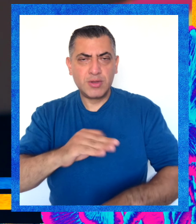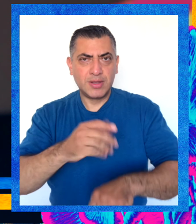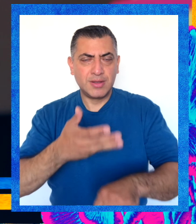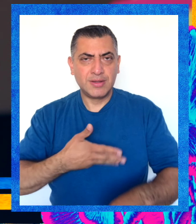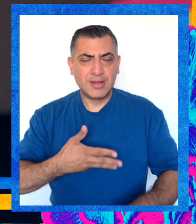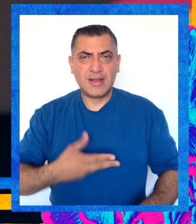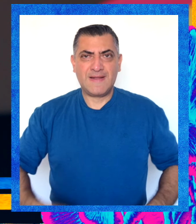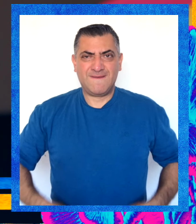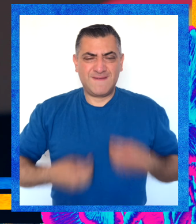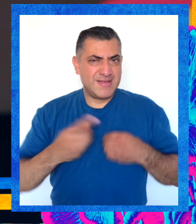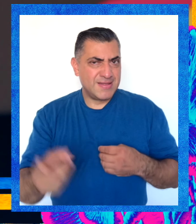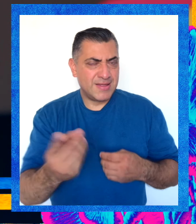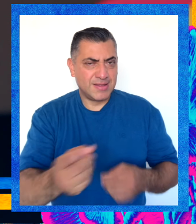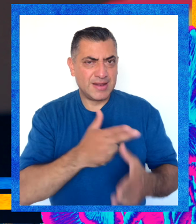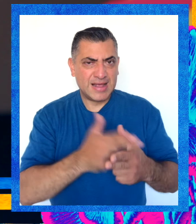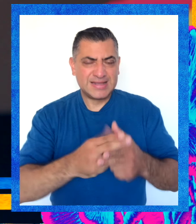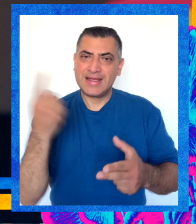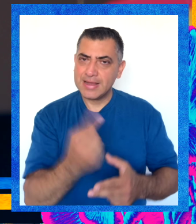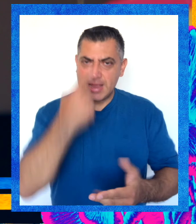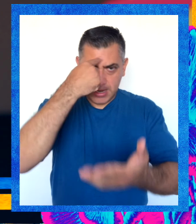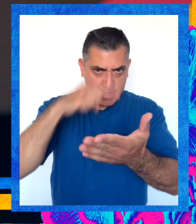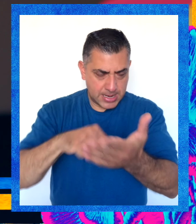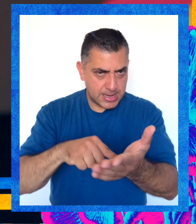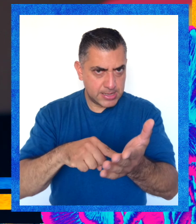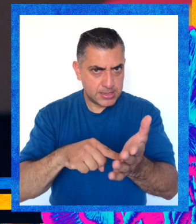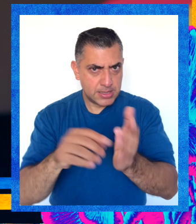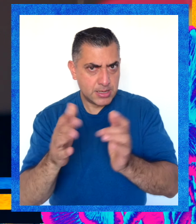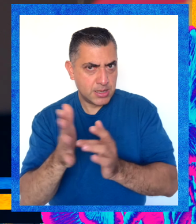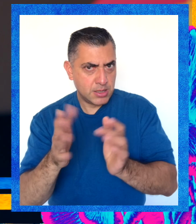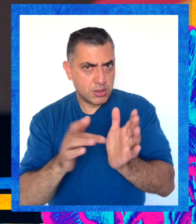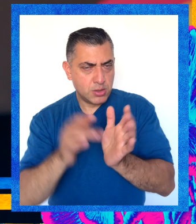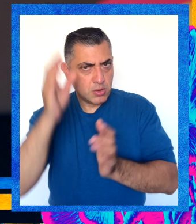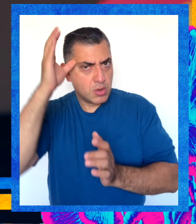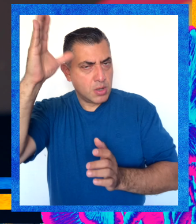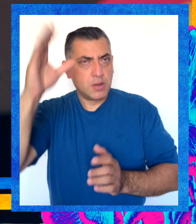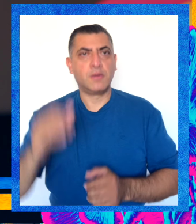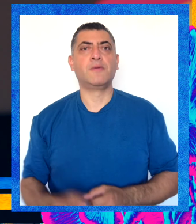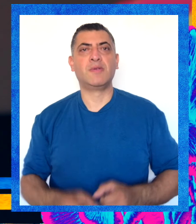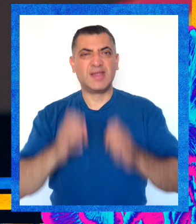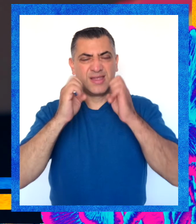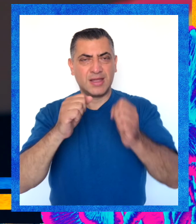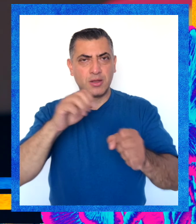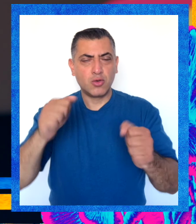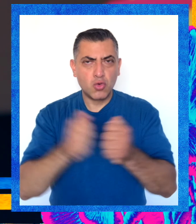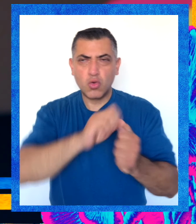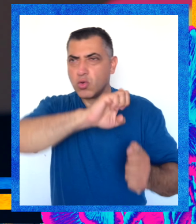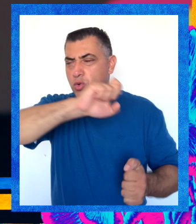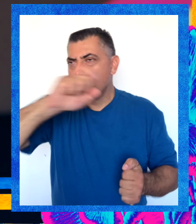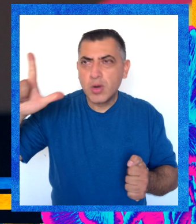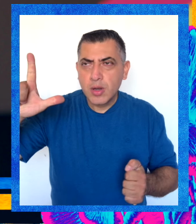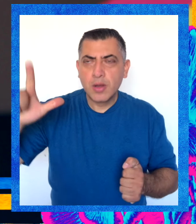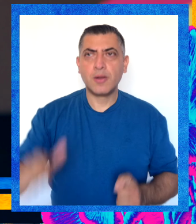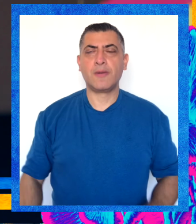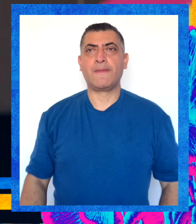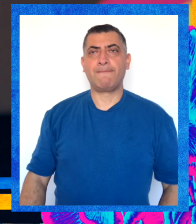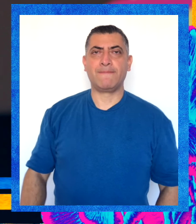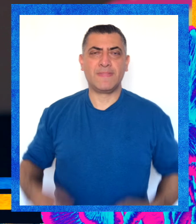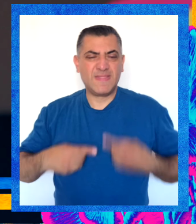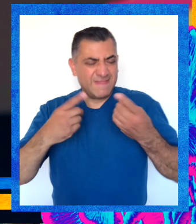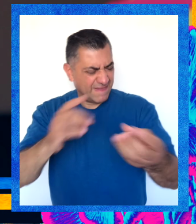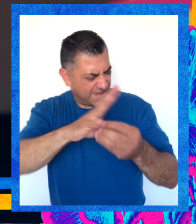no conoces al señor dice que el que cree en cristo tiene vida eterna el que permanece en él como el pámpano que pertenece en la